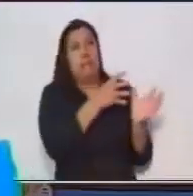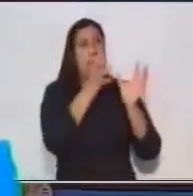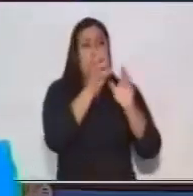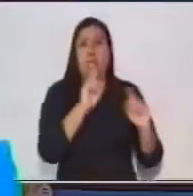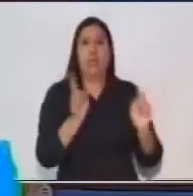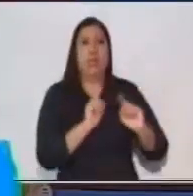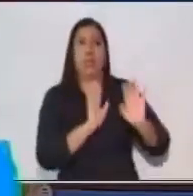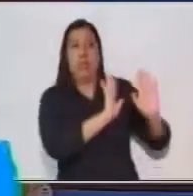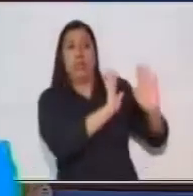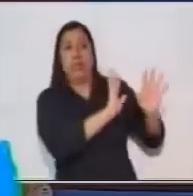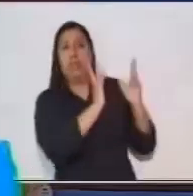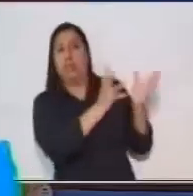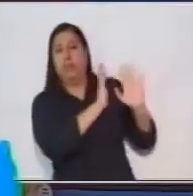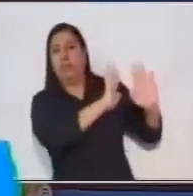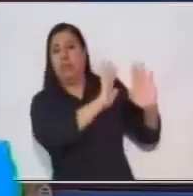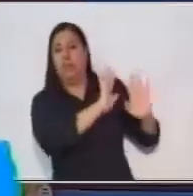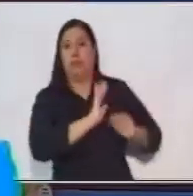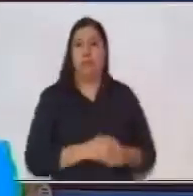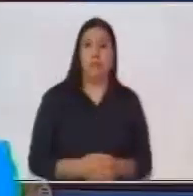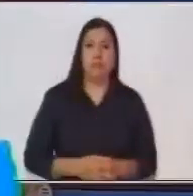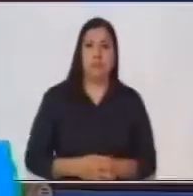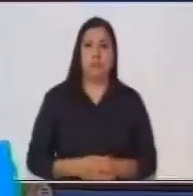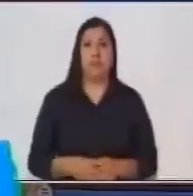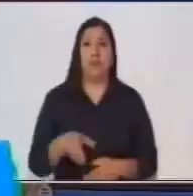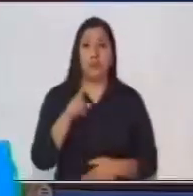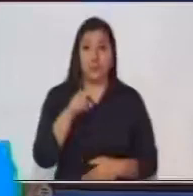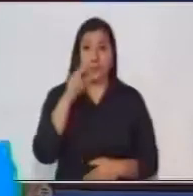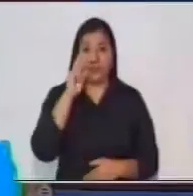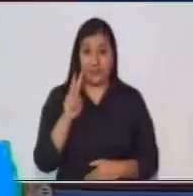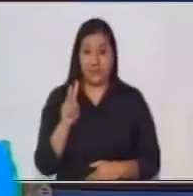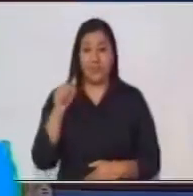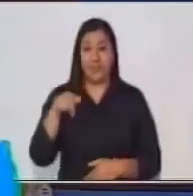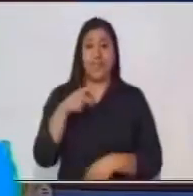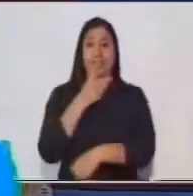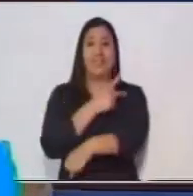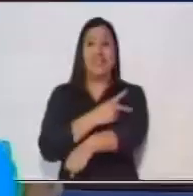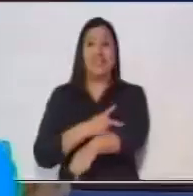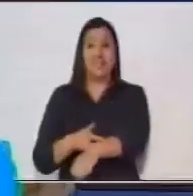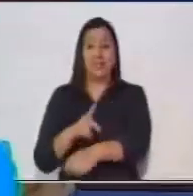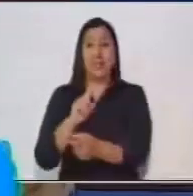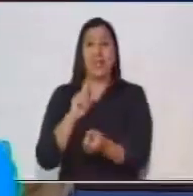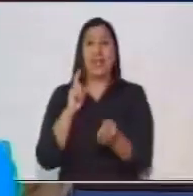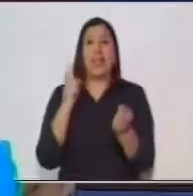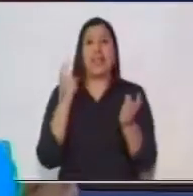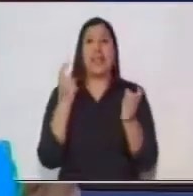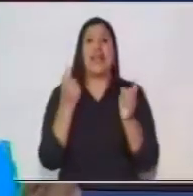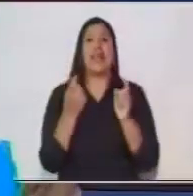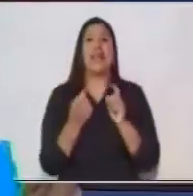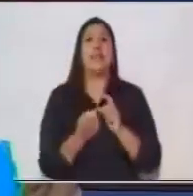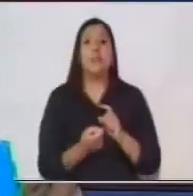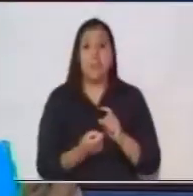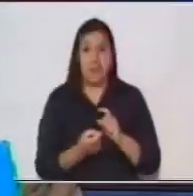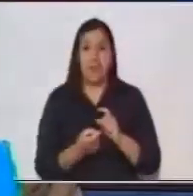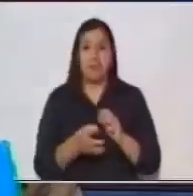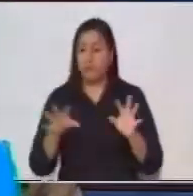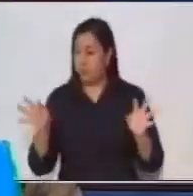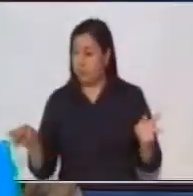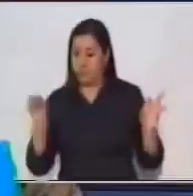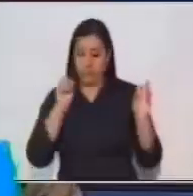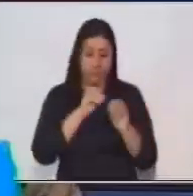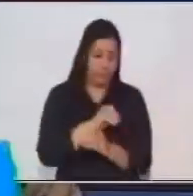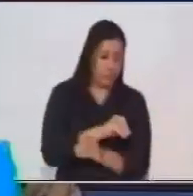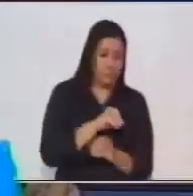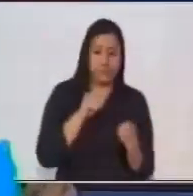ustedes detallaron esta historia, cambiamos la secuencia acá de las imágenes, los